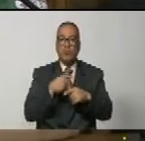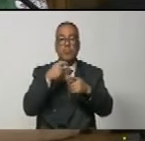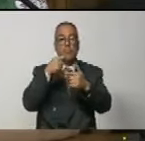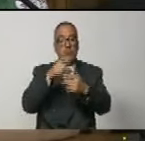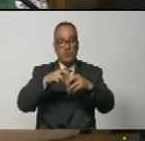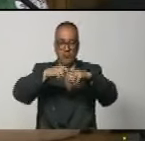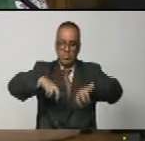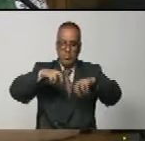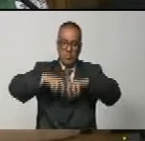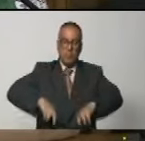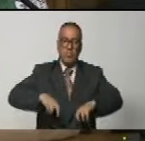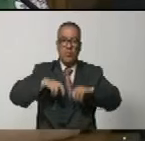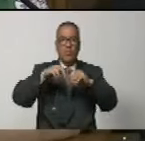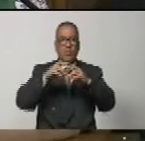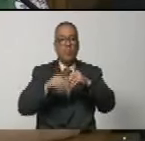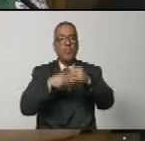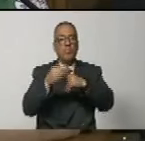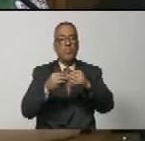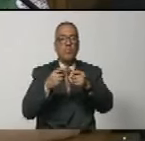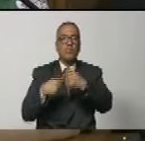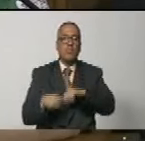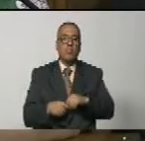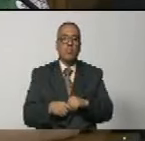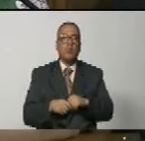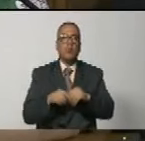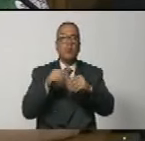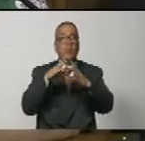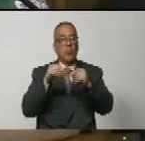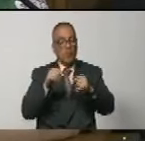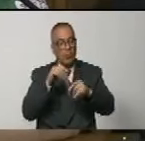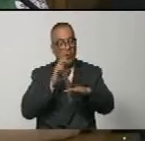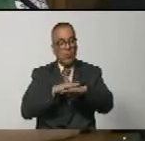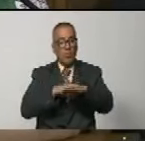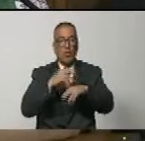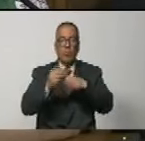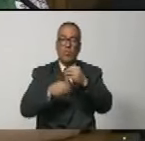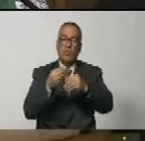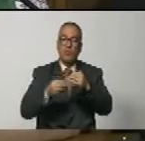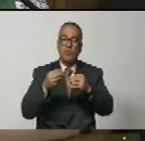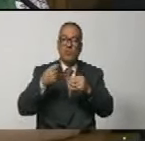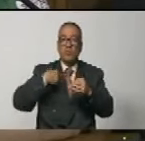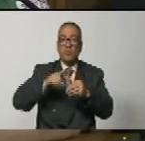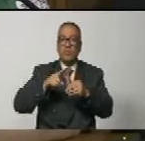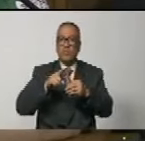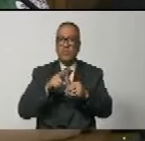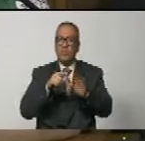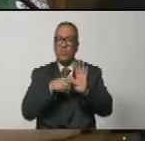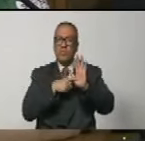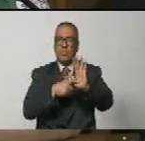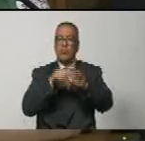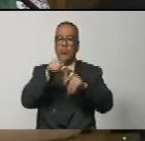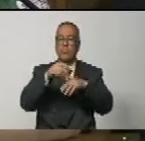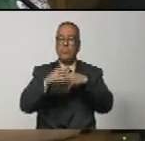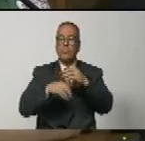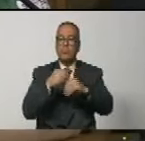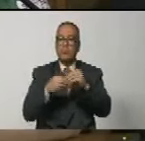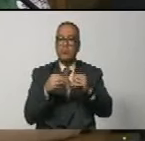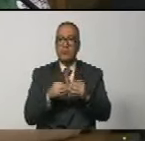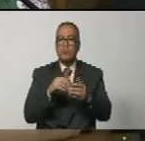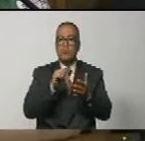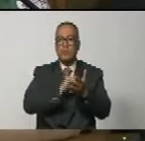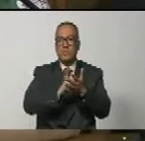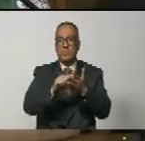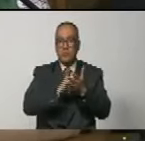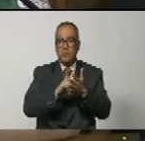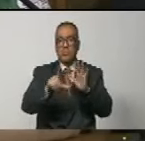de revisión agotará la vía administrativa. Los recursos administrativos deberán ser interpuestos de conformidad con lo